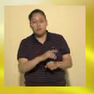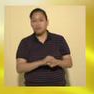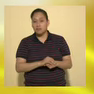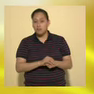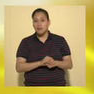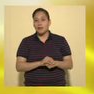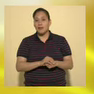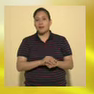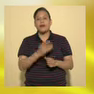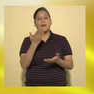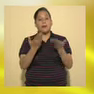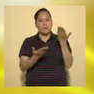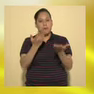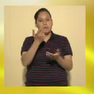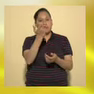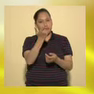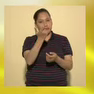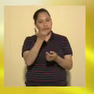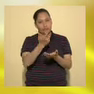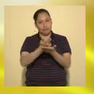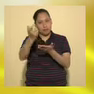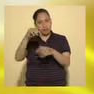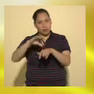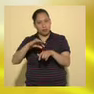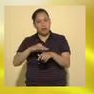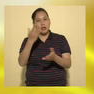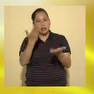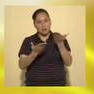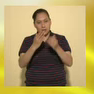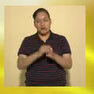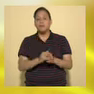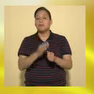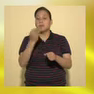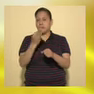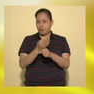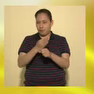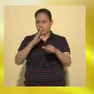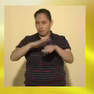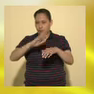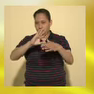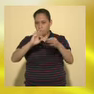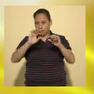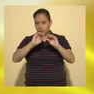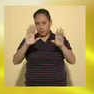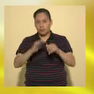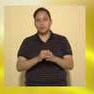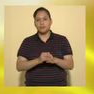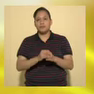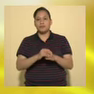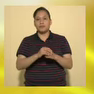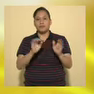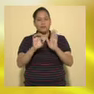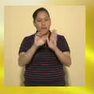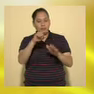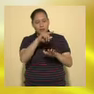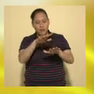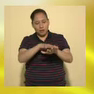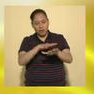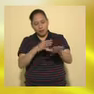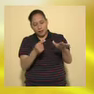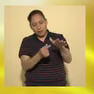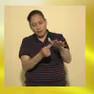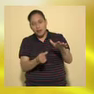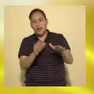costo. Ok. Del costo. Pero para que nos quede un poco más claro, la fenilcetonuria, por ejemplo, que mencionaba